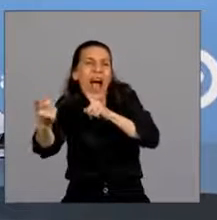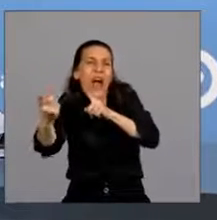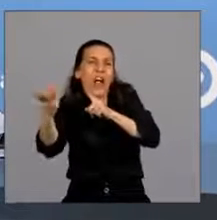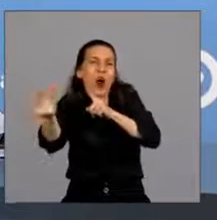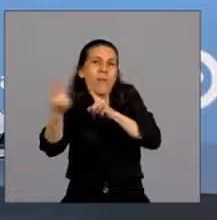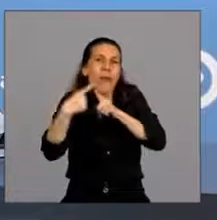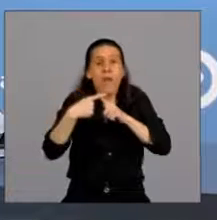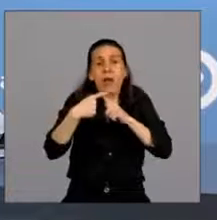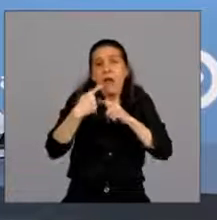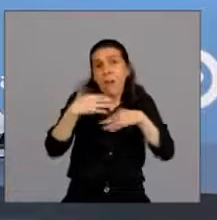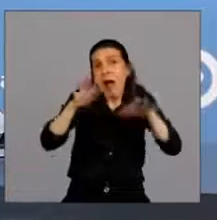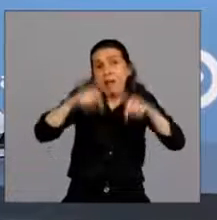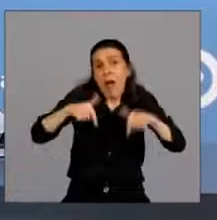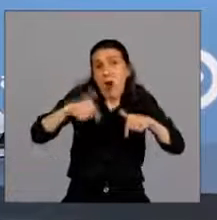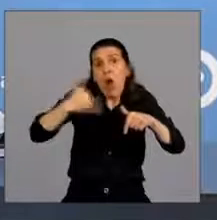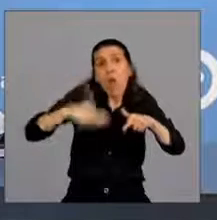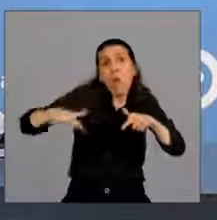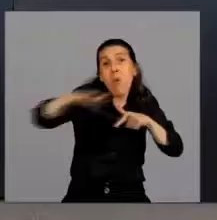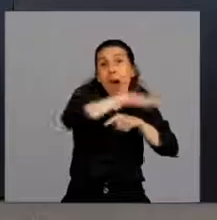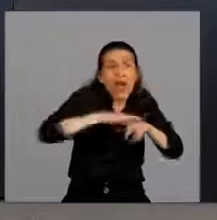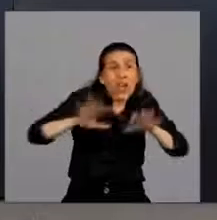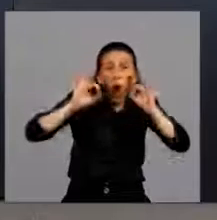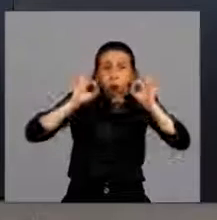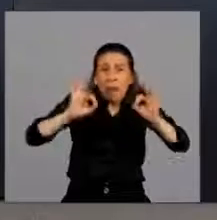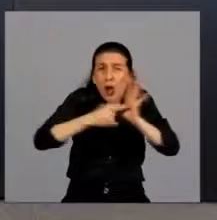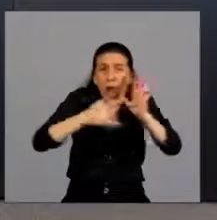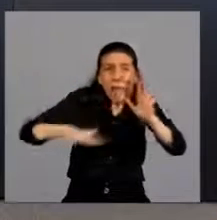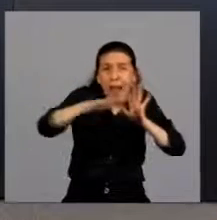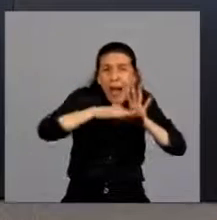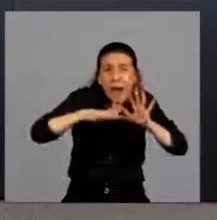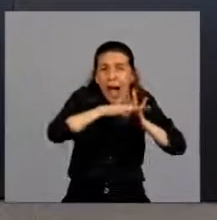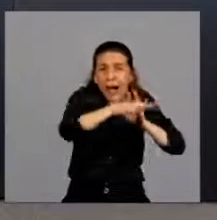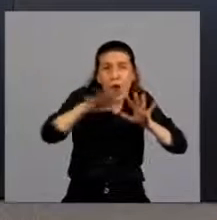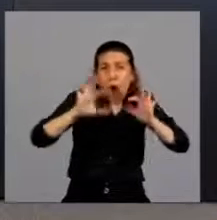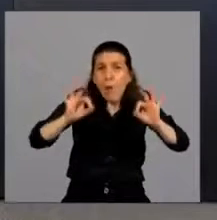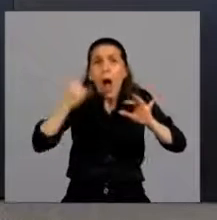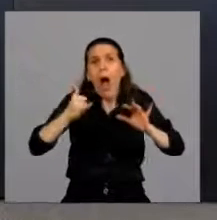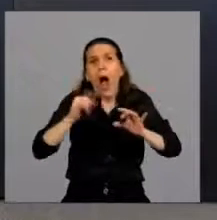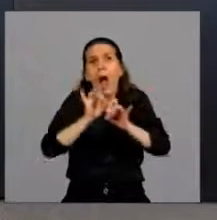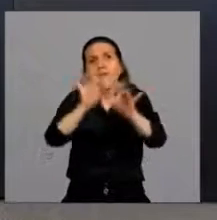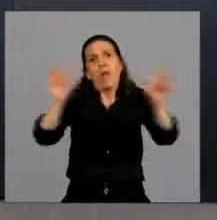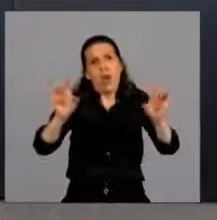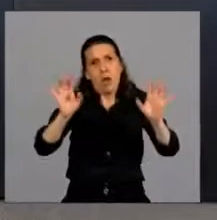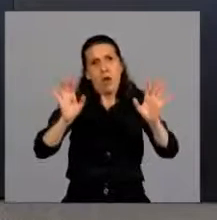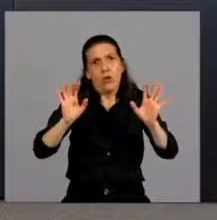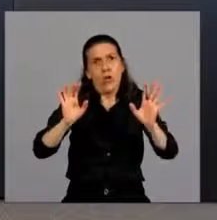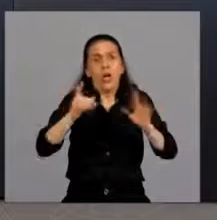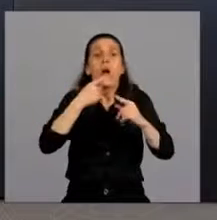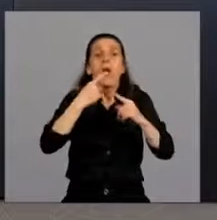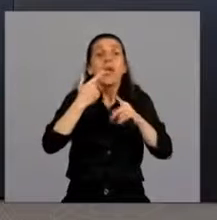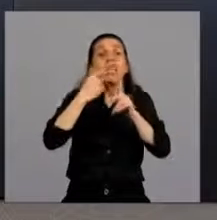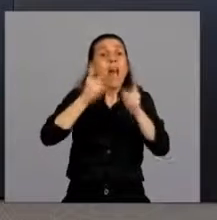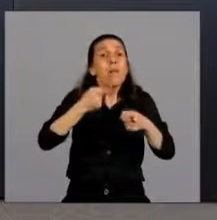tenemos el virus circulando en todos los barrios de la ciudad. Y un caso particular dentro de los adultos mayores es